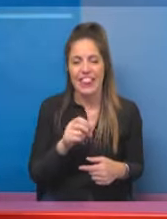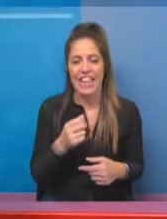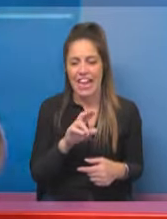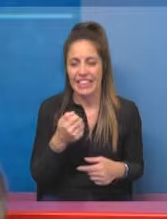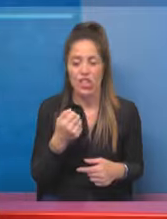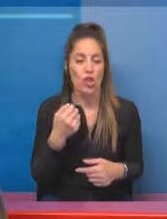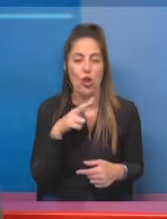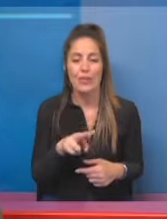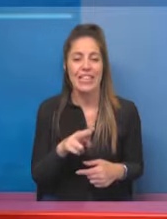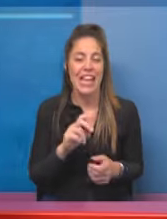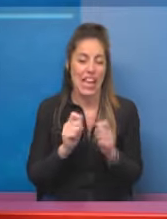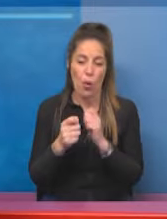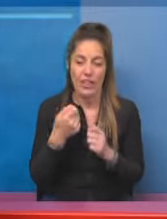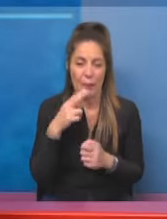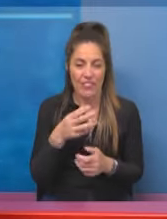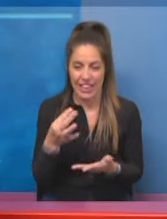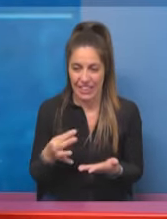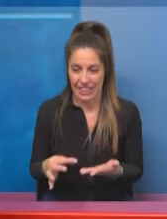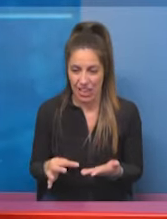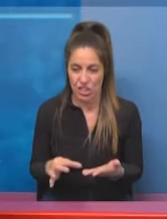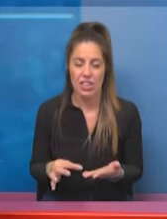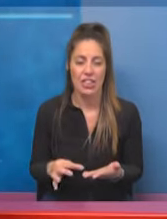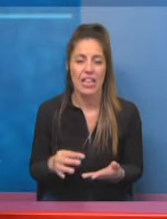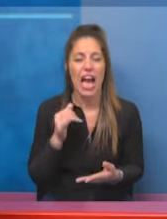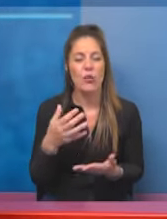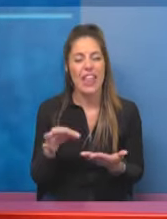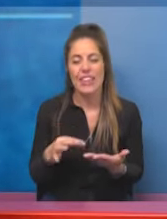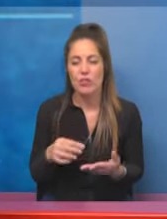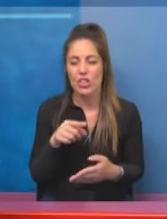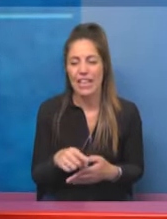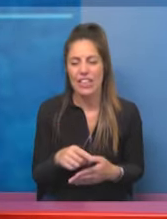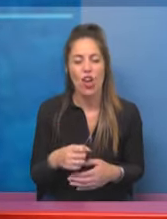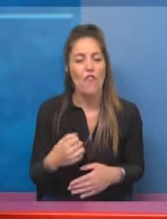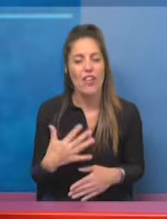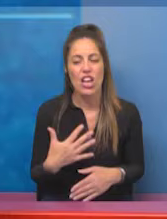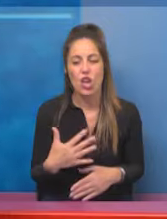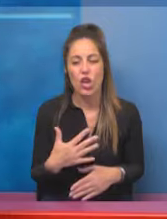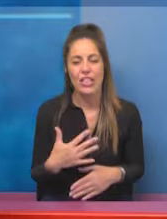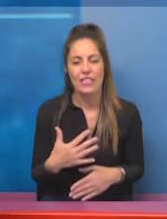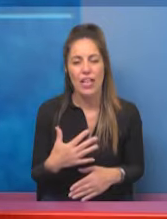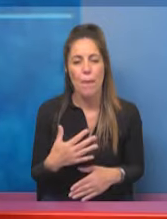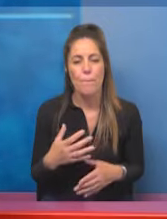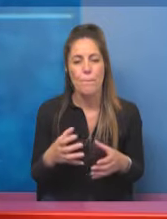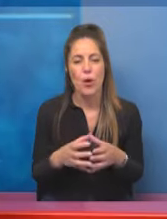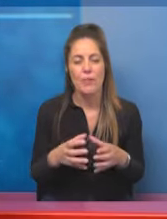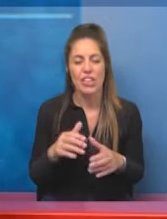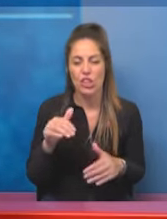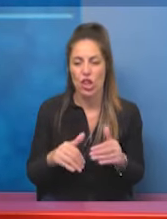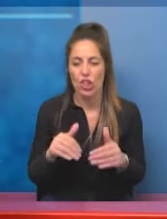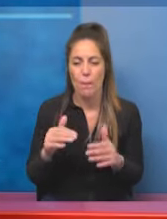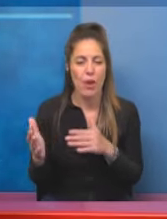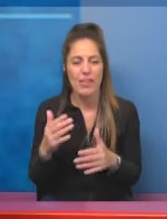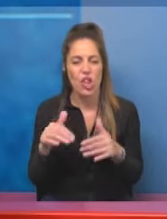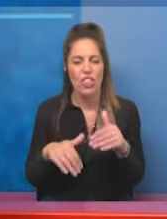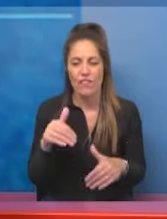encuesta como para mirar más detalle hay una descripción ahí de los valores del de de los movimientos de votos no